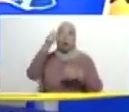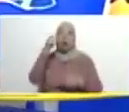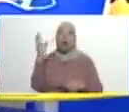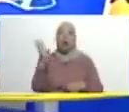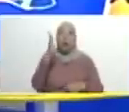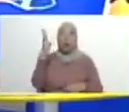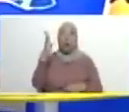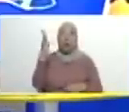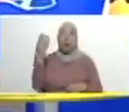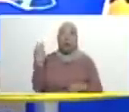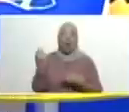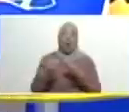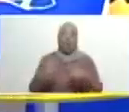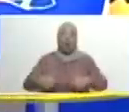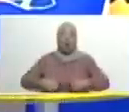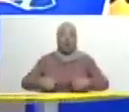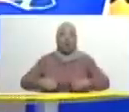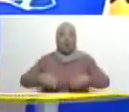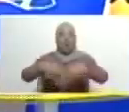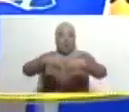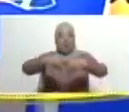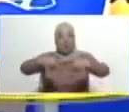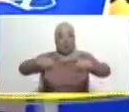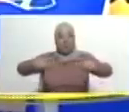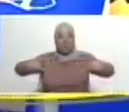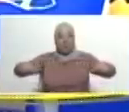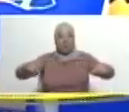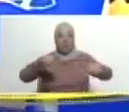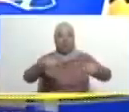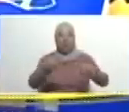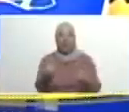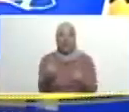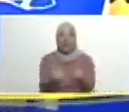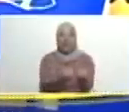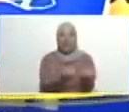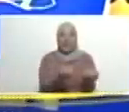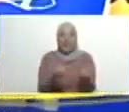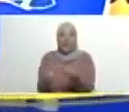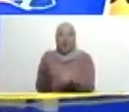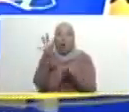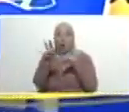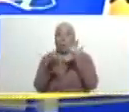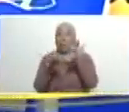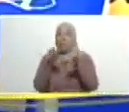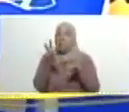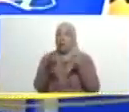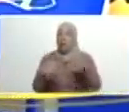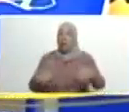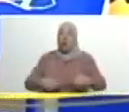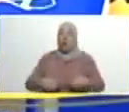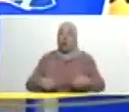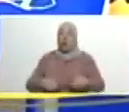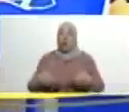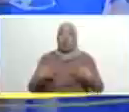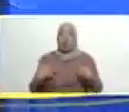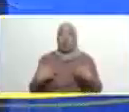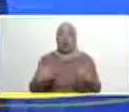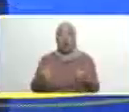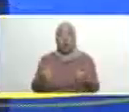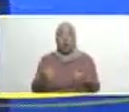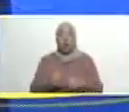¿Cómo afecta eso a la agricultura, a las tierras, los sembradíos, a los animales? ¿Cómo afecta eso a la salud?